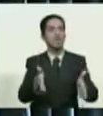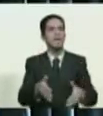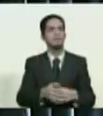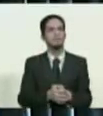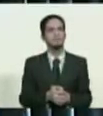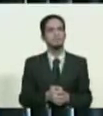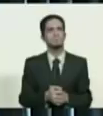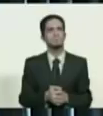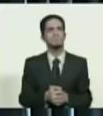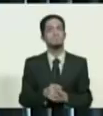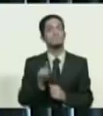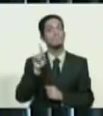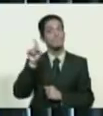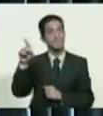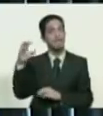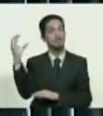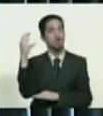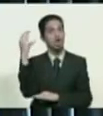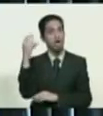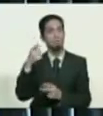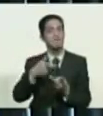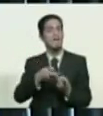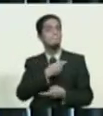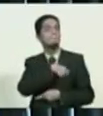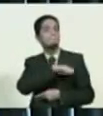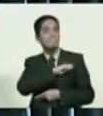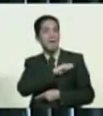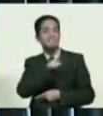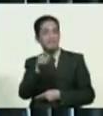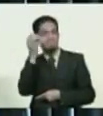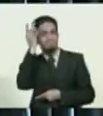Desde Bogotá y España